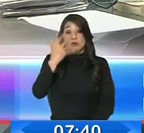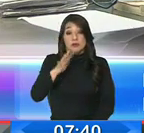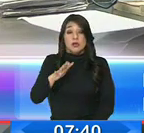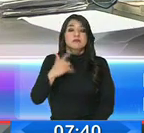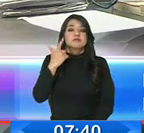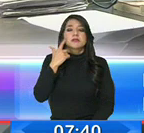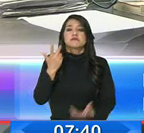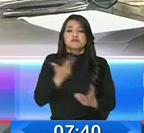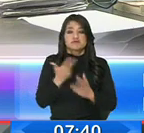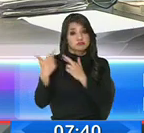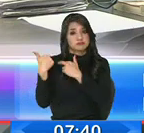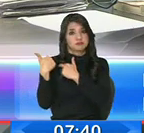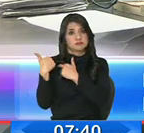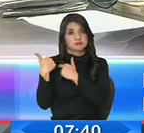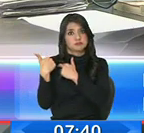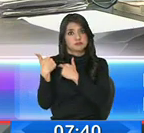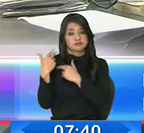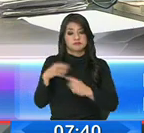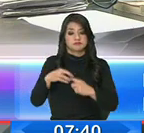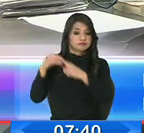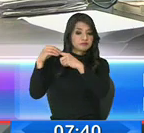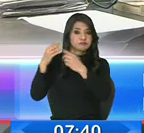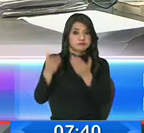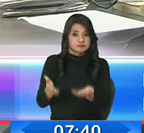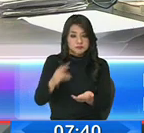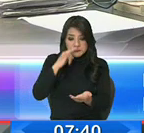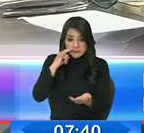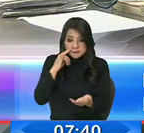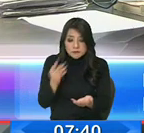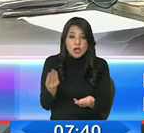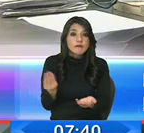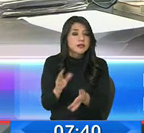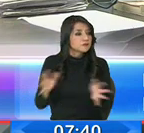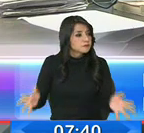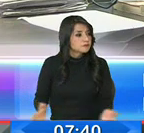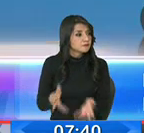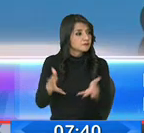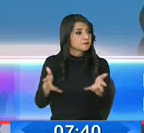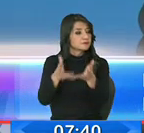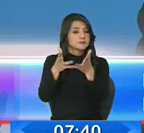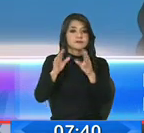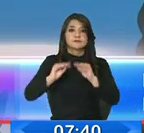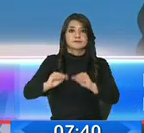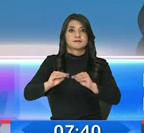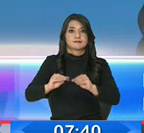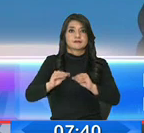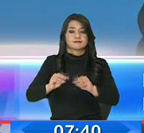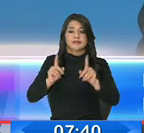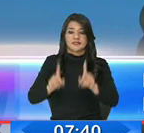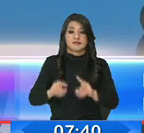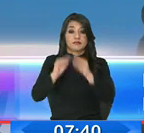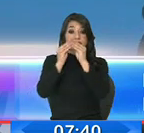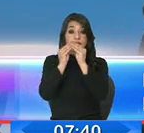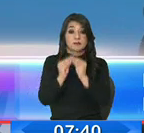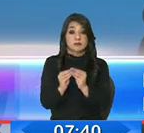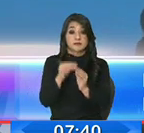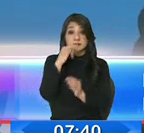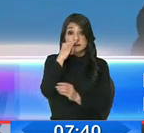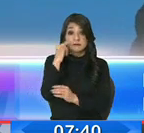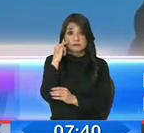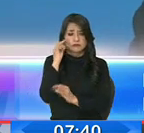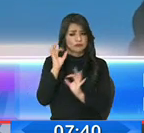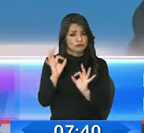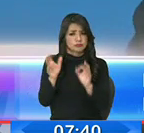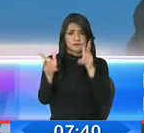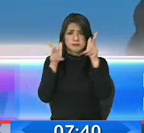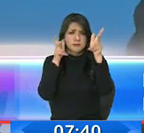la responsabilidad de dar prioridad a los niños y a los jóvenes en el arte de enseñar. Un niño es sumamente